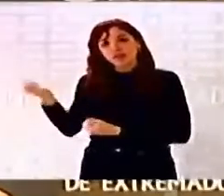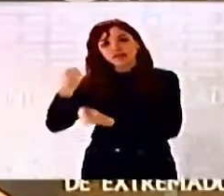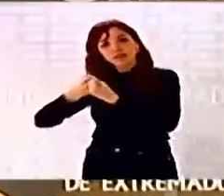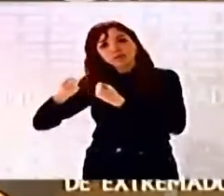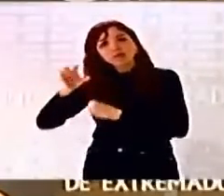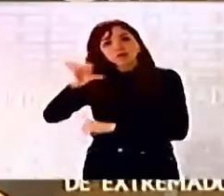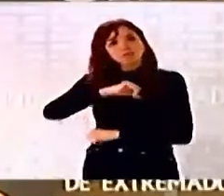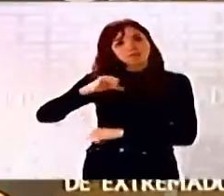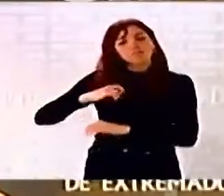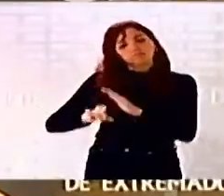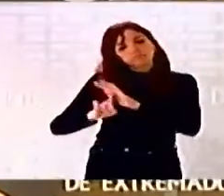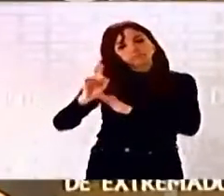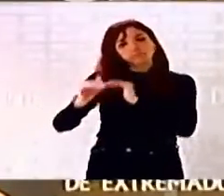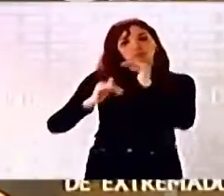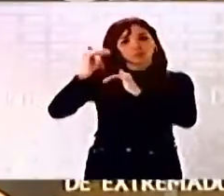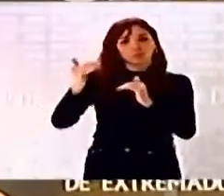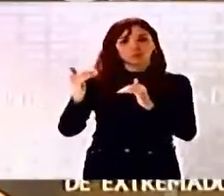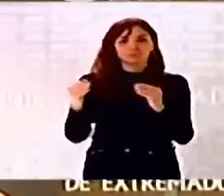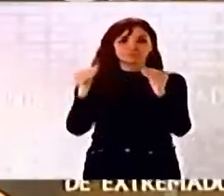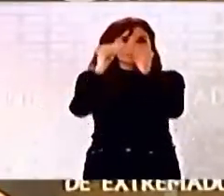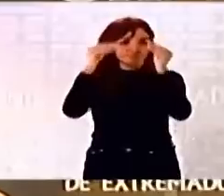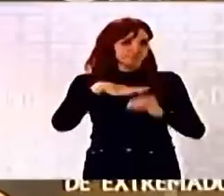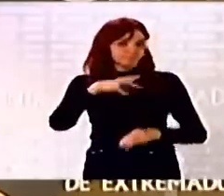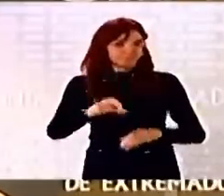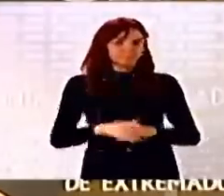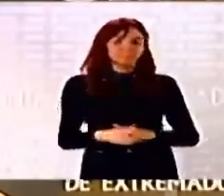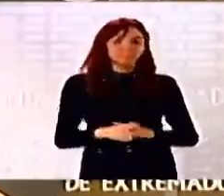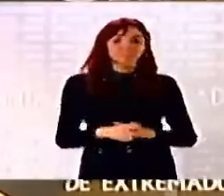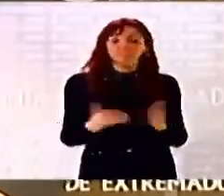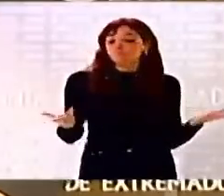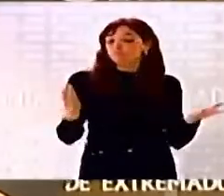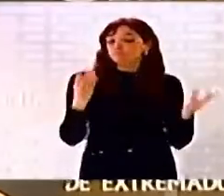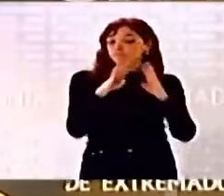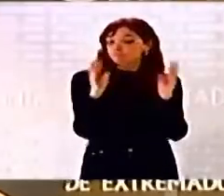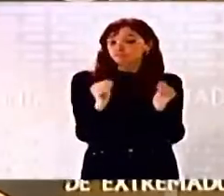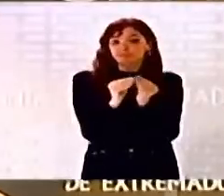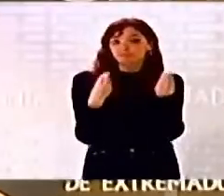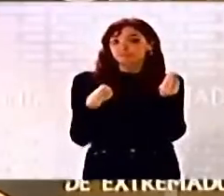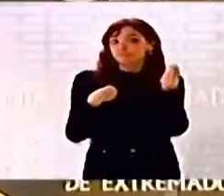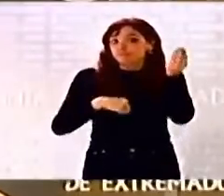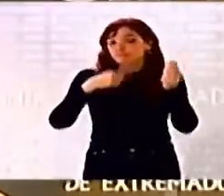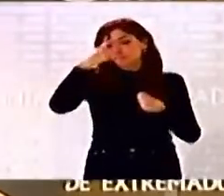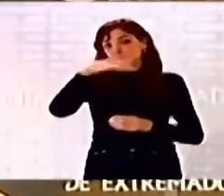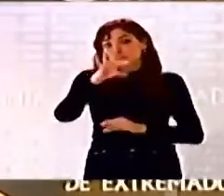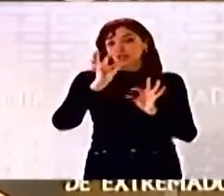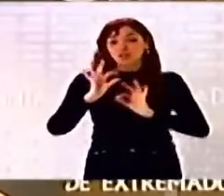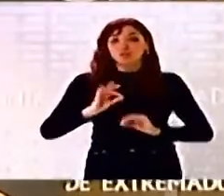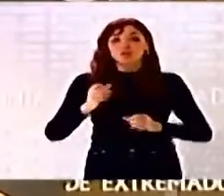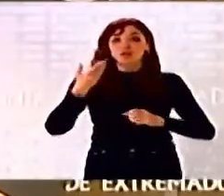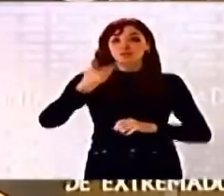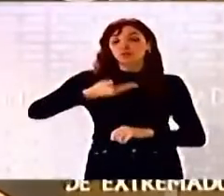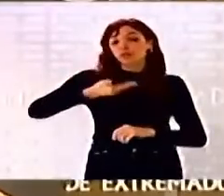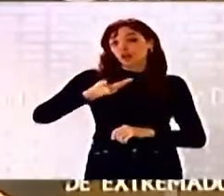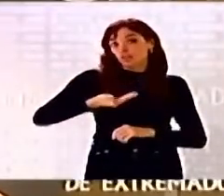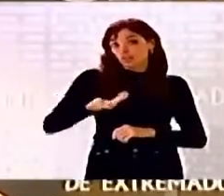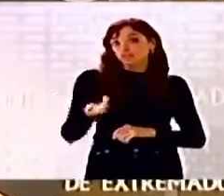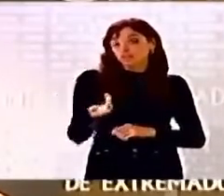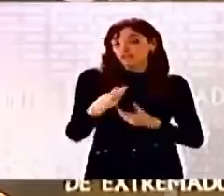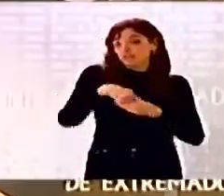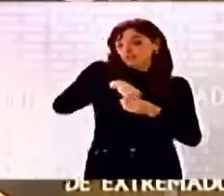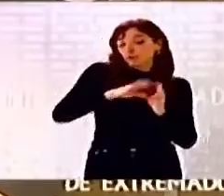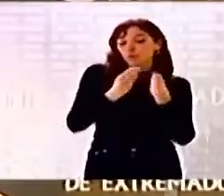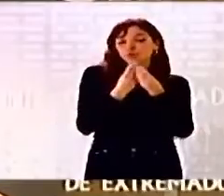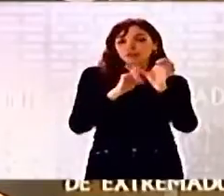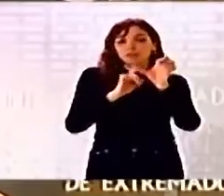comunidad autónoma. En ese sentido, creo que hay decisiones importantes por parte de la Junta